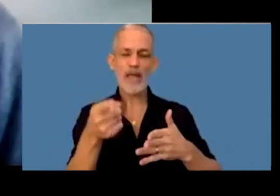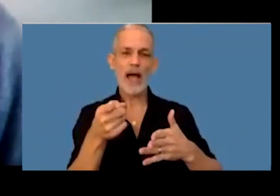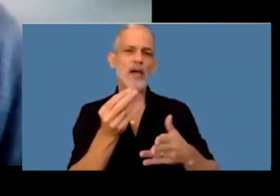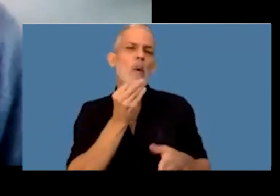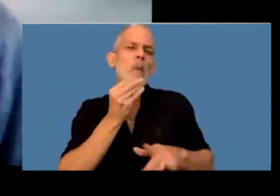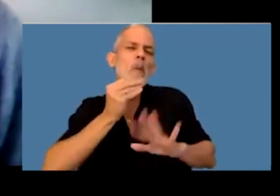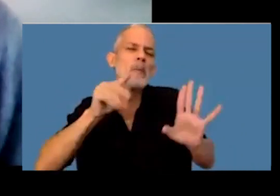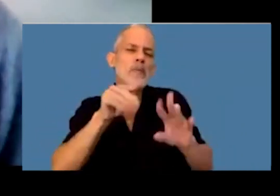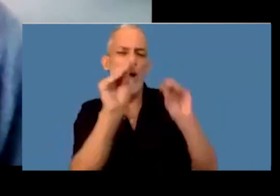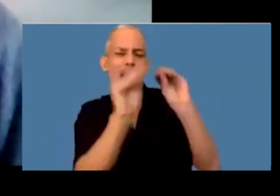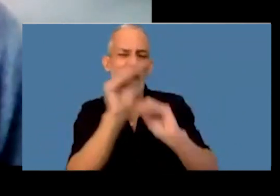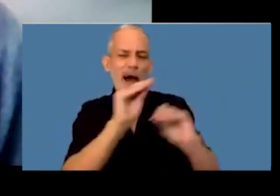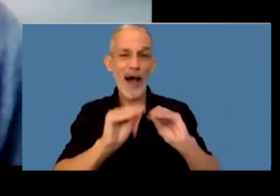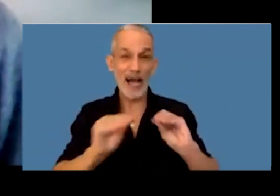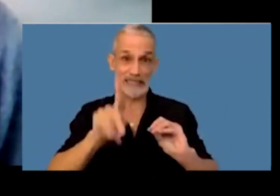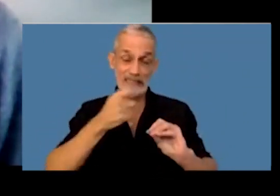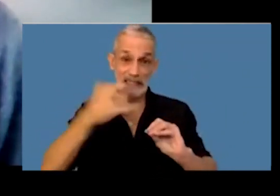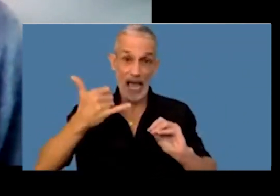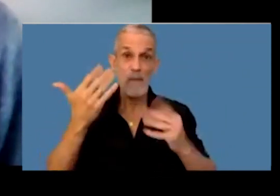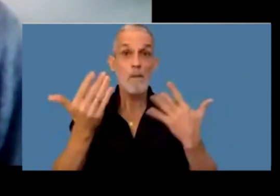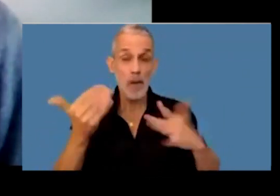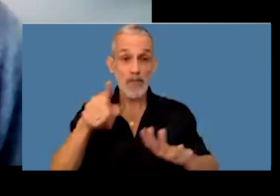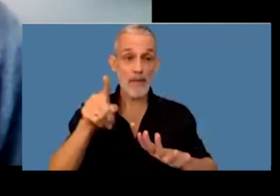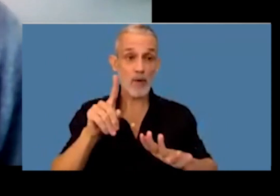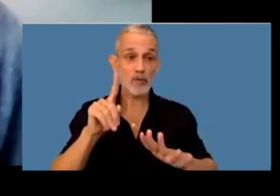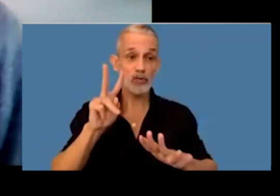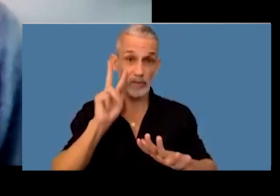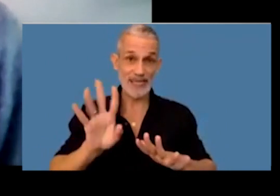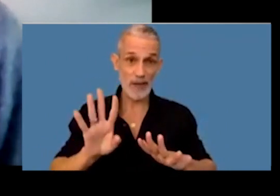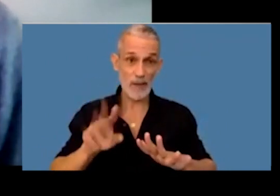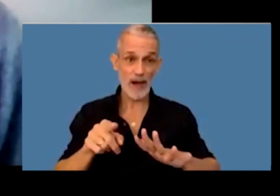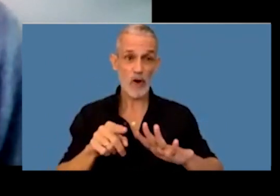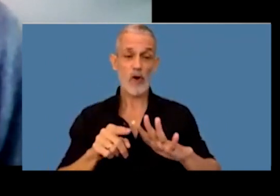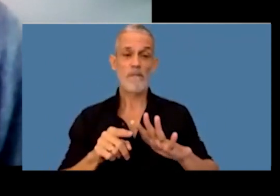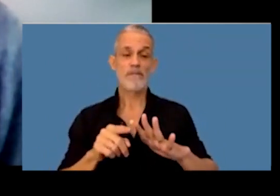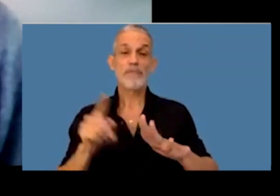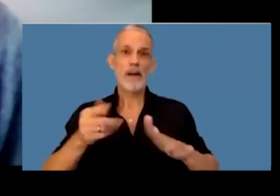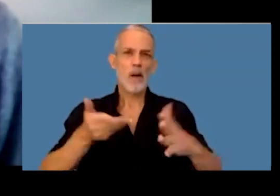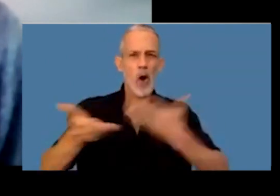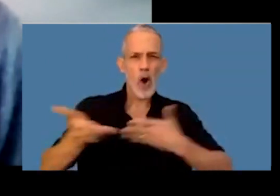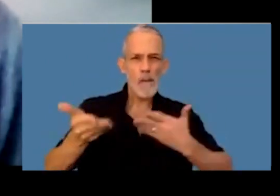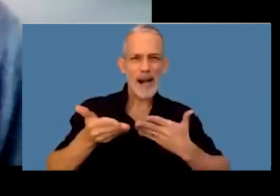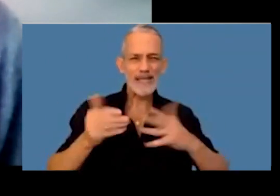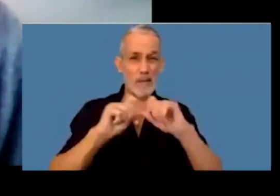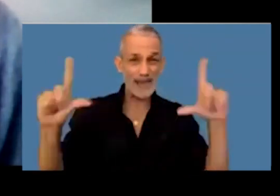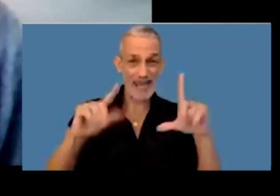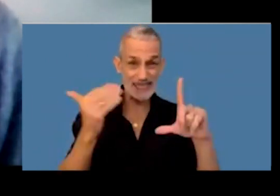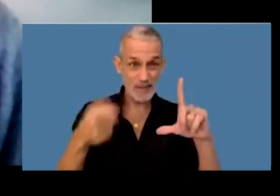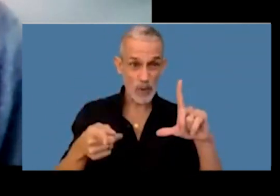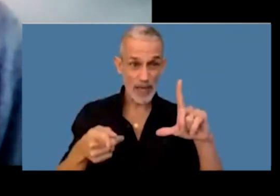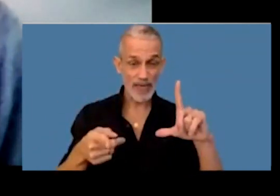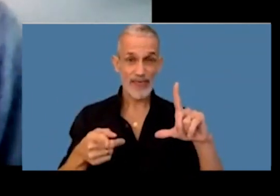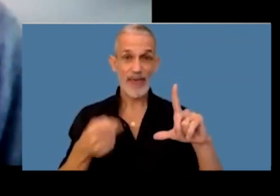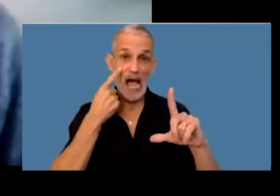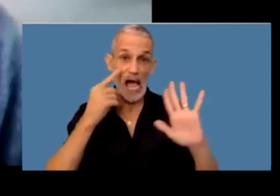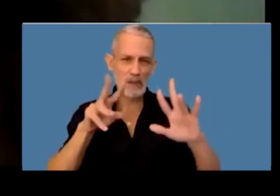que si tenemos la posibilidad de compartir pantalla, a ver si lo busco, si no